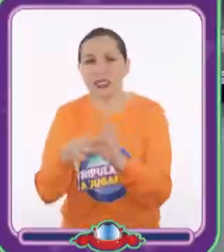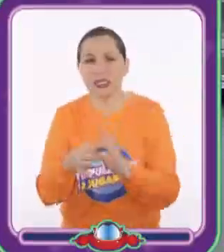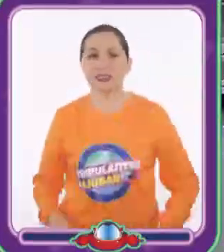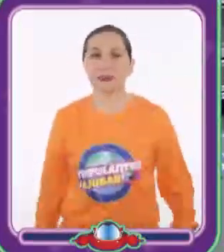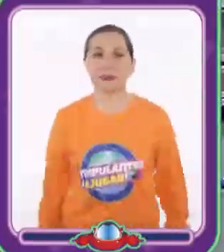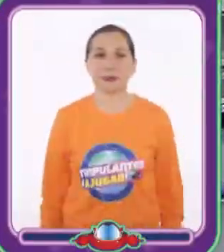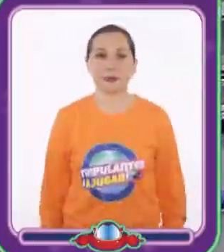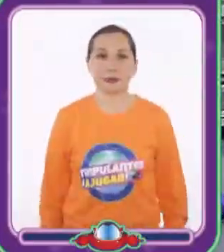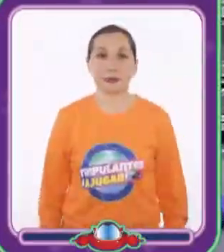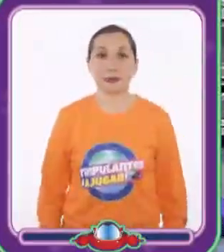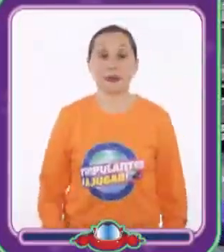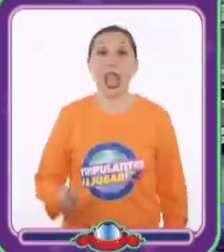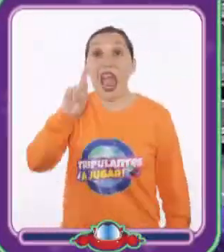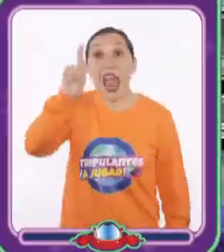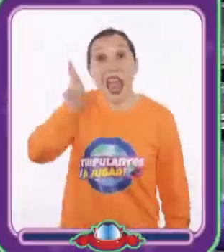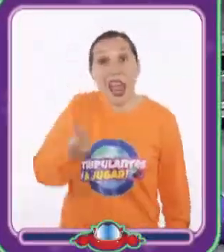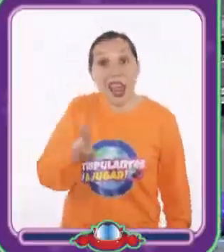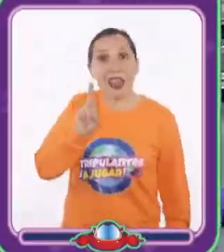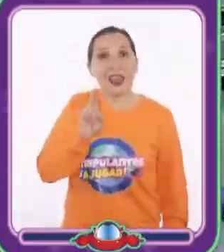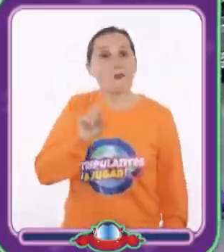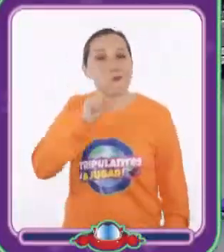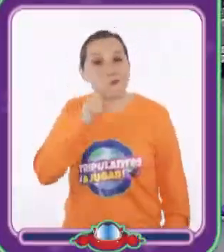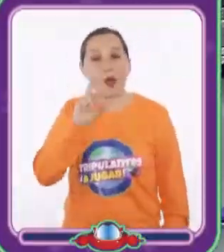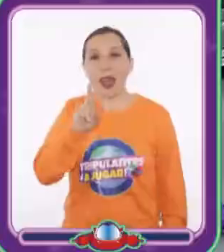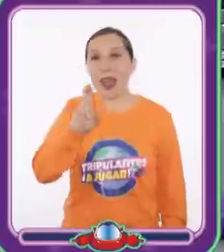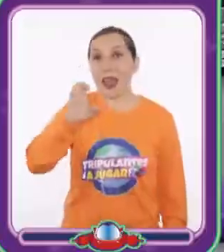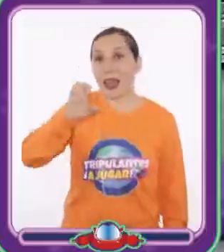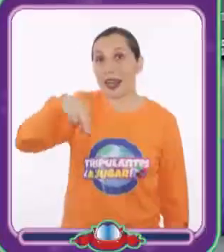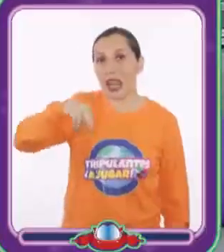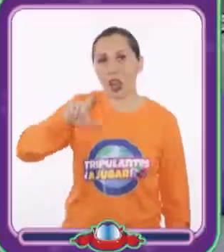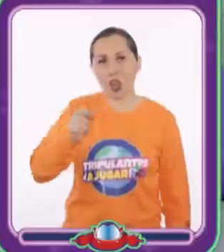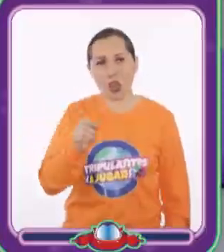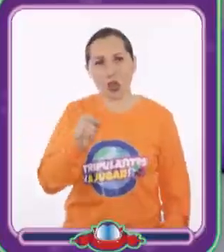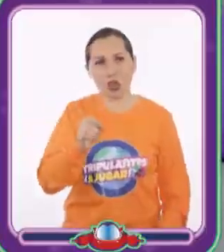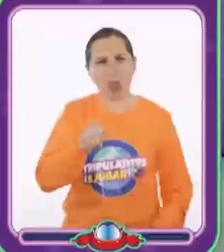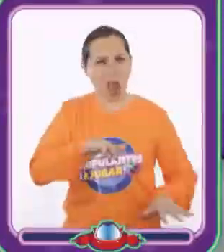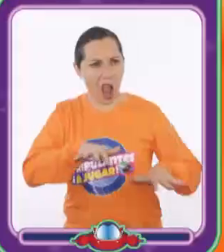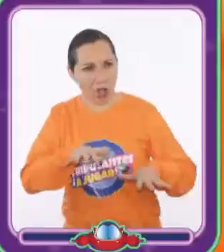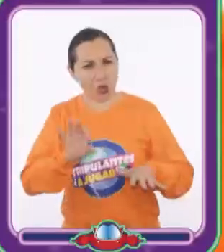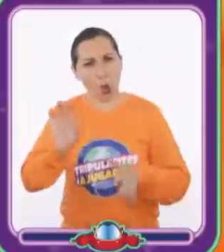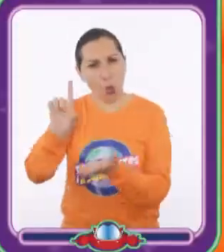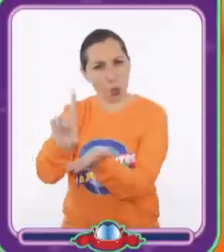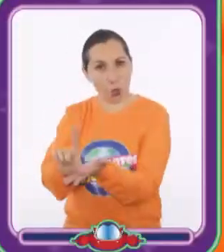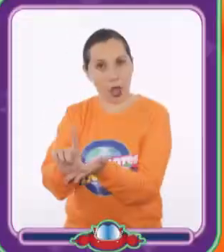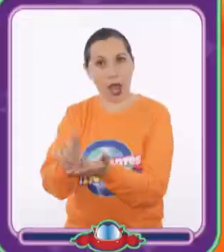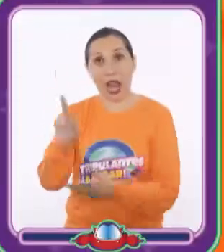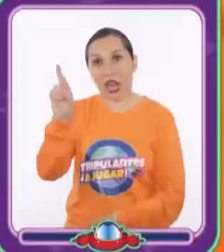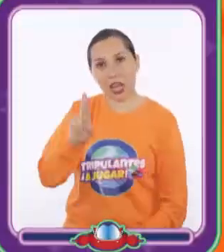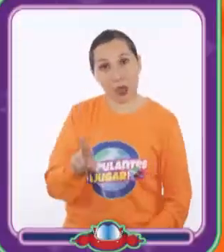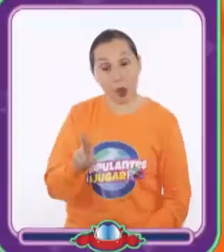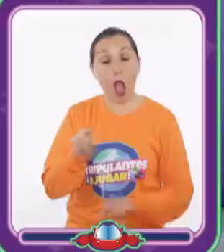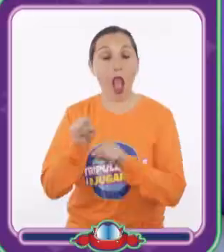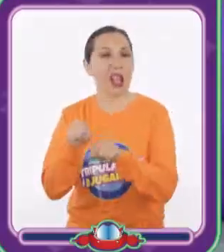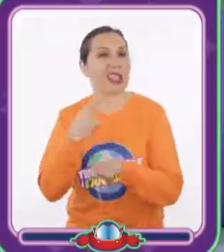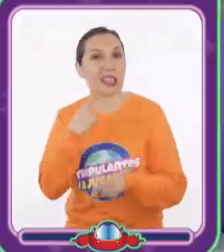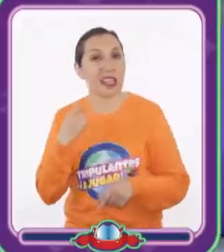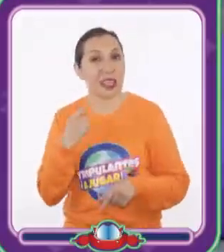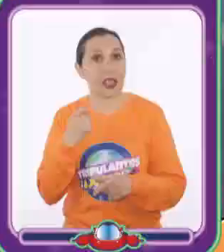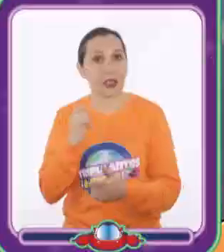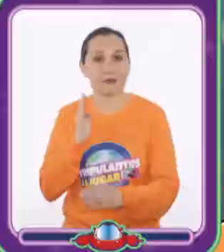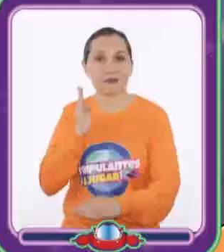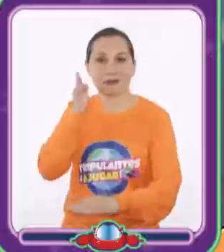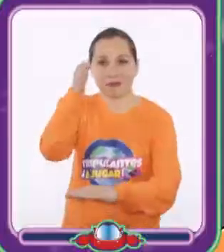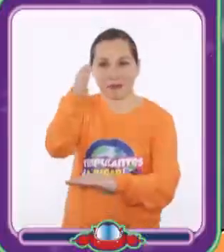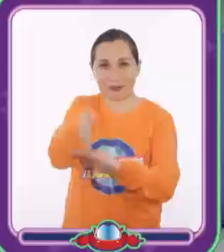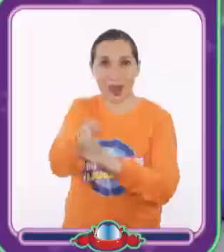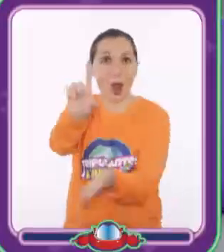¿Qué dice? Rengo. Rengo. ¿Y Rengo es una acción o un lugar? Lugar. ¿Y si es un lugar, entonces qué